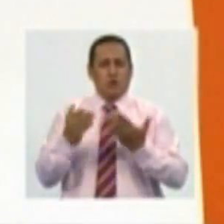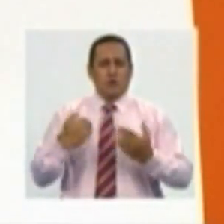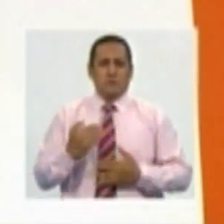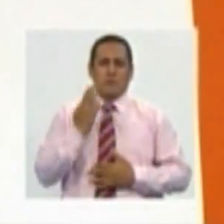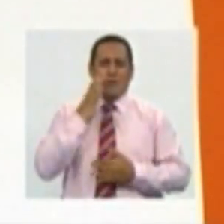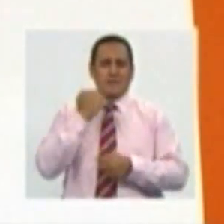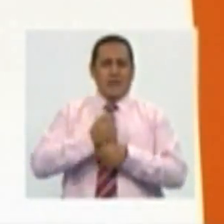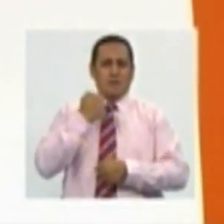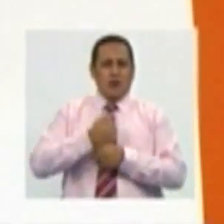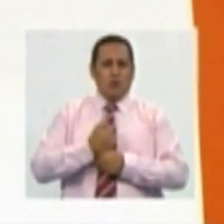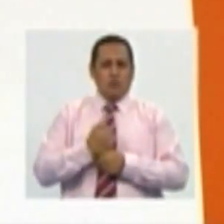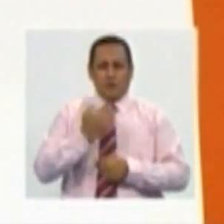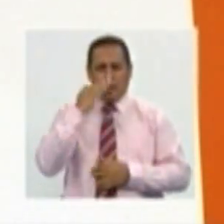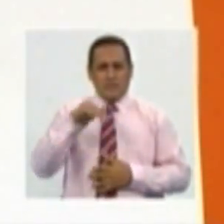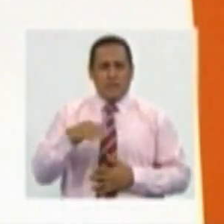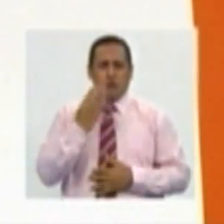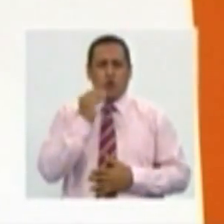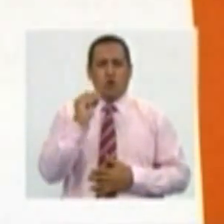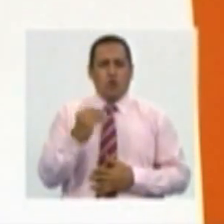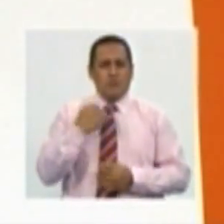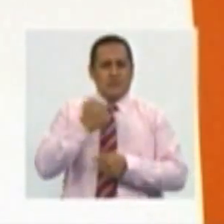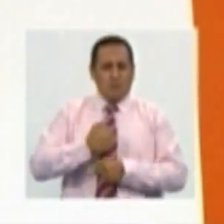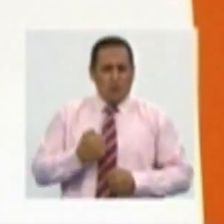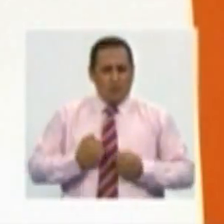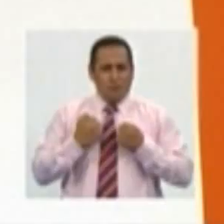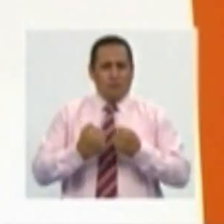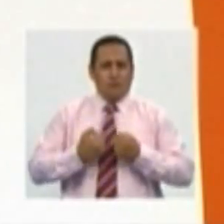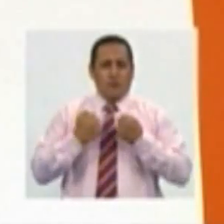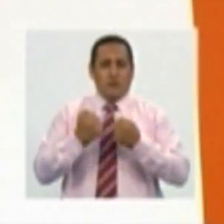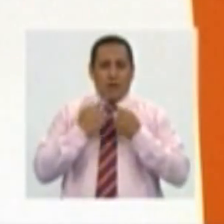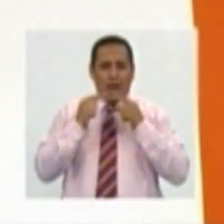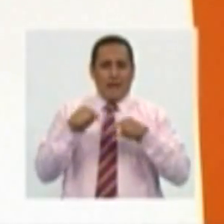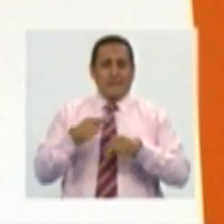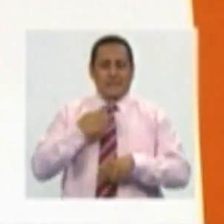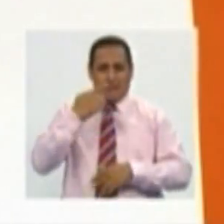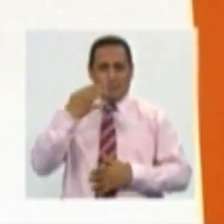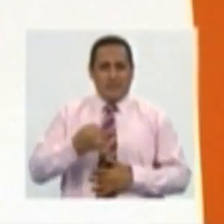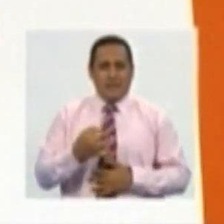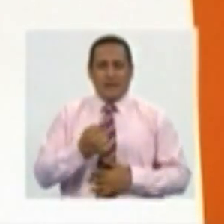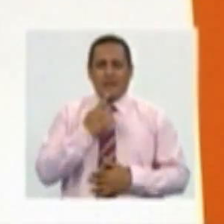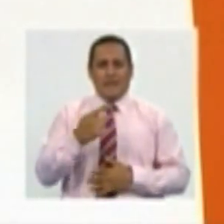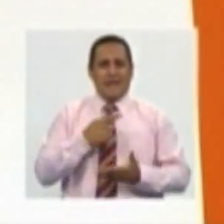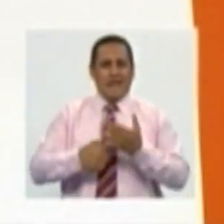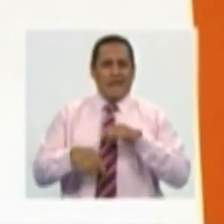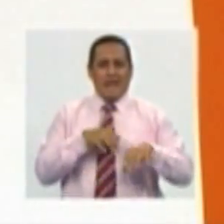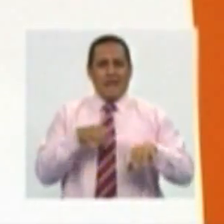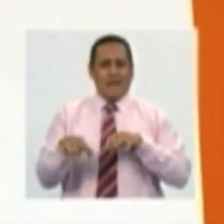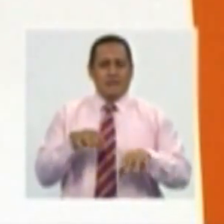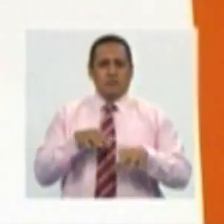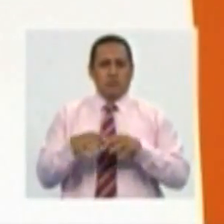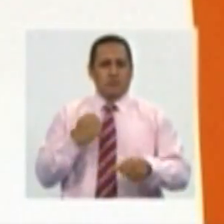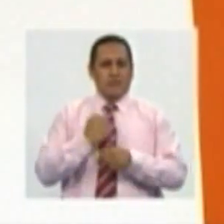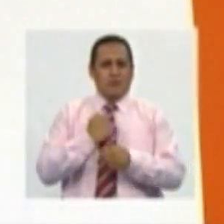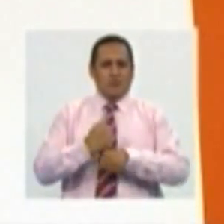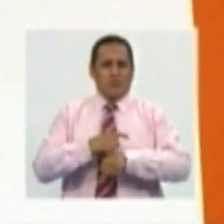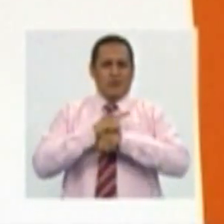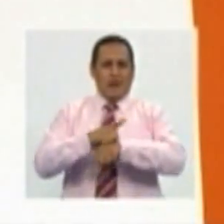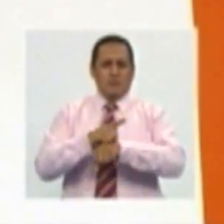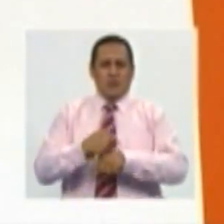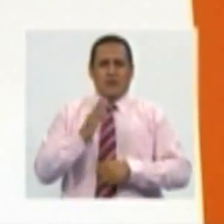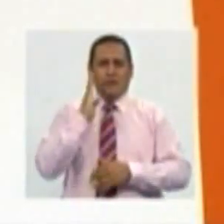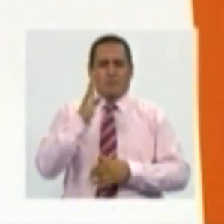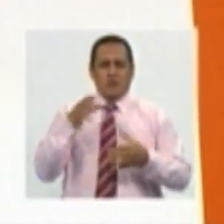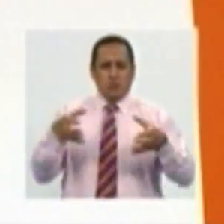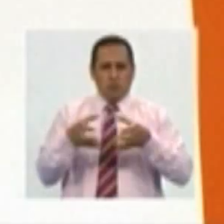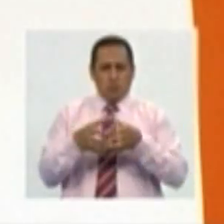caso madres trabajadoras, niños adolescentes, trabajo forzoso. Ahí, evidentemente, lo que se hace es una acción inmediata por